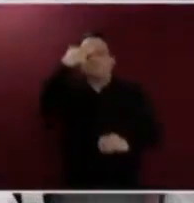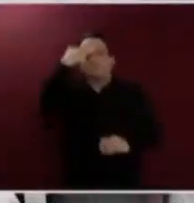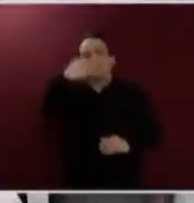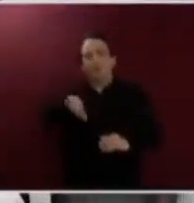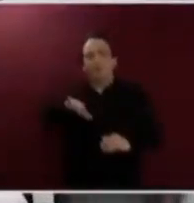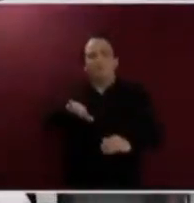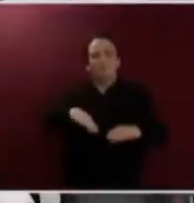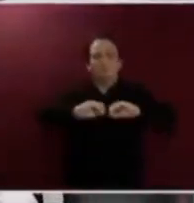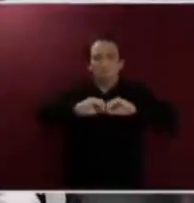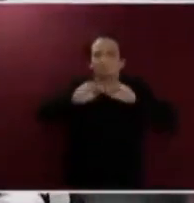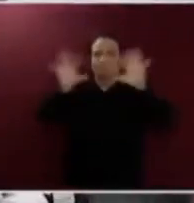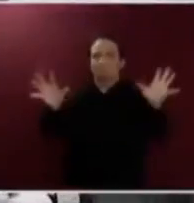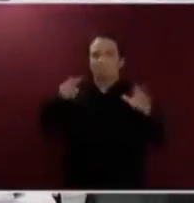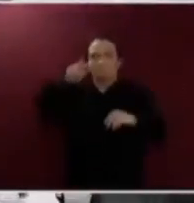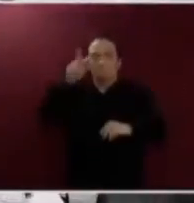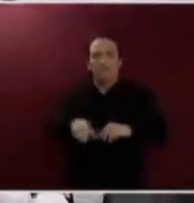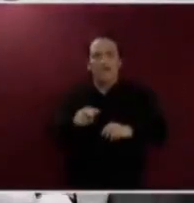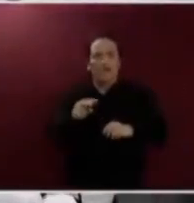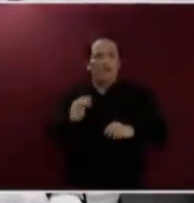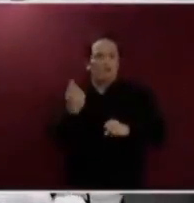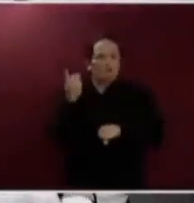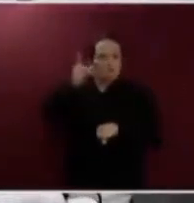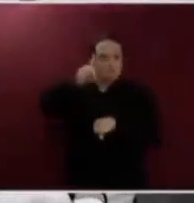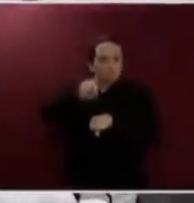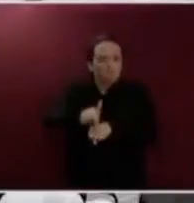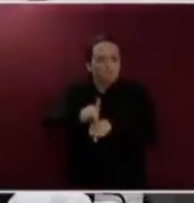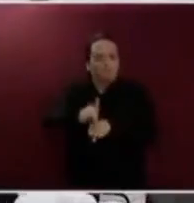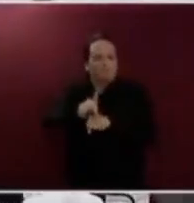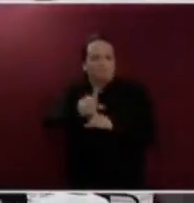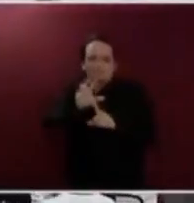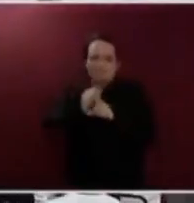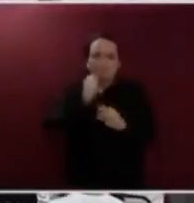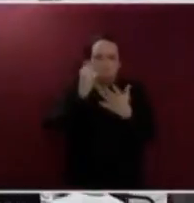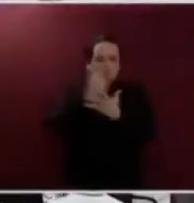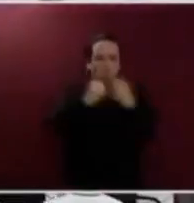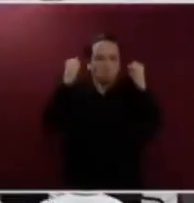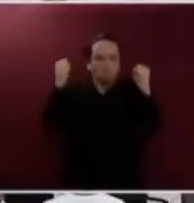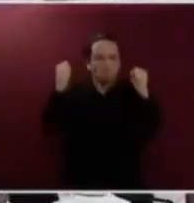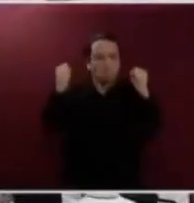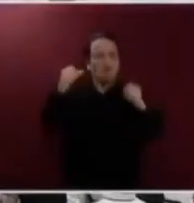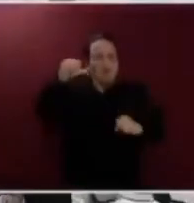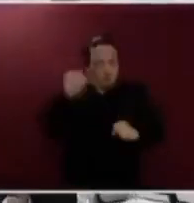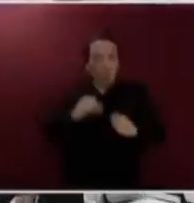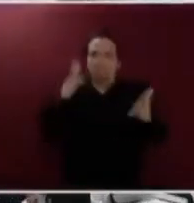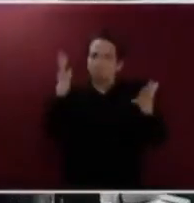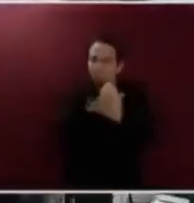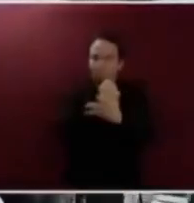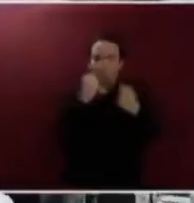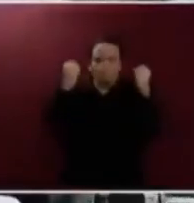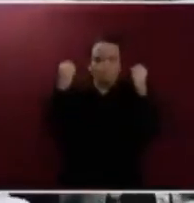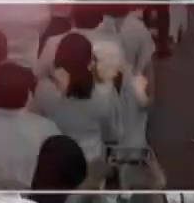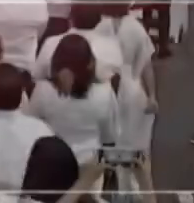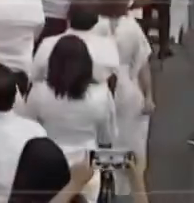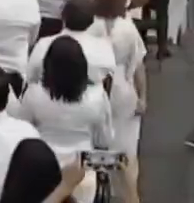que ineludiblemente algún día habíamos de triunfar. Lo hemos logrado.